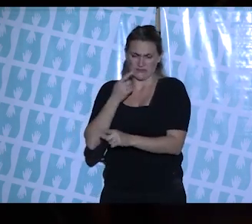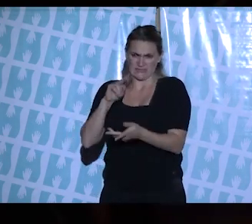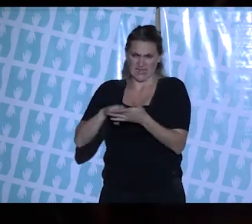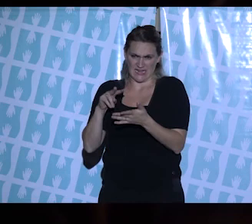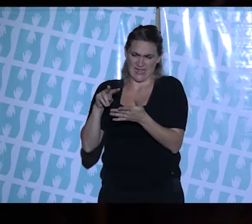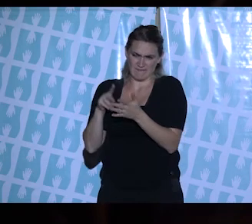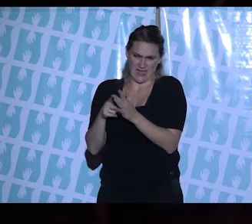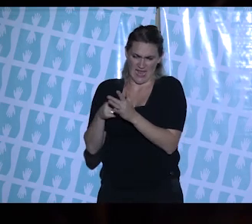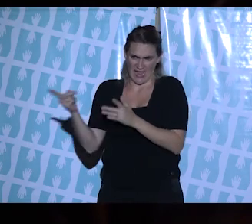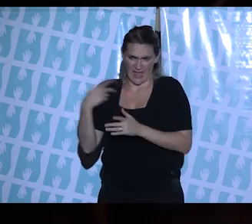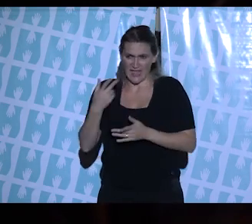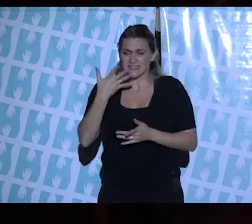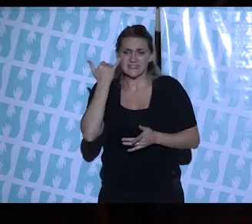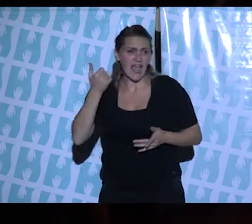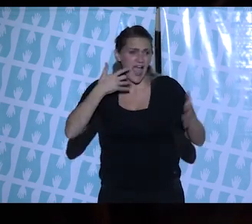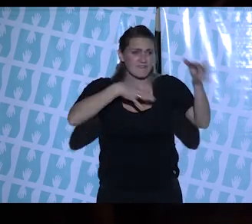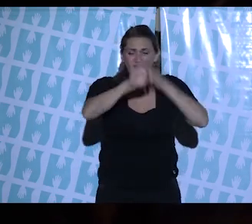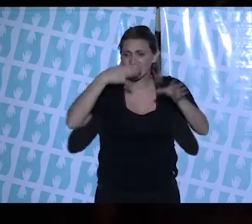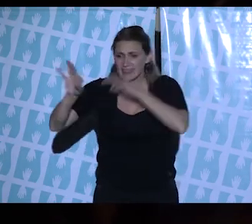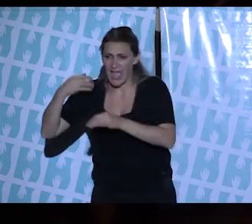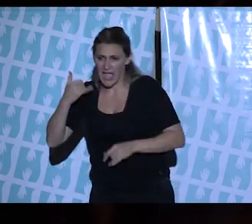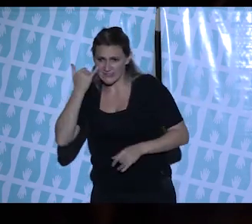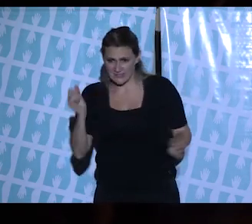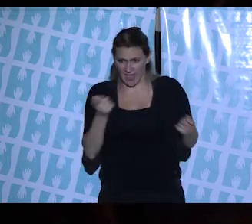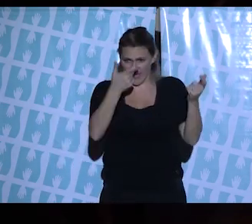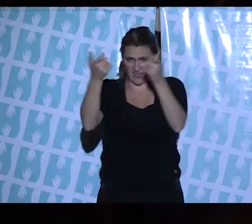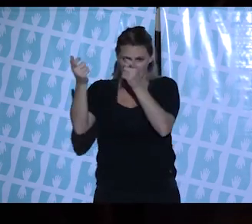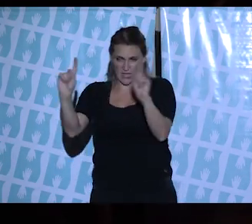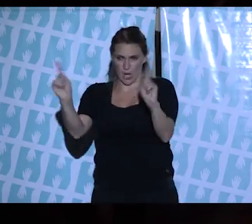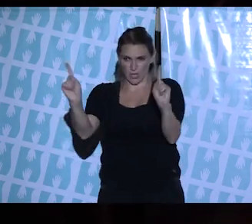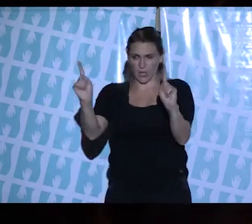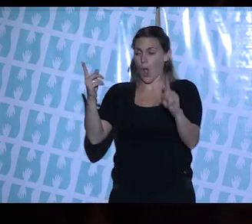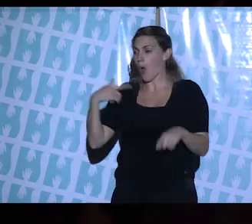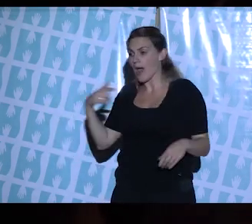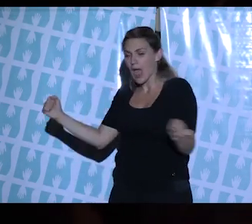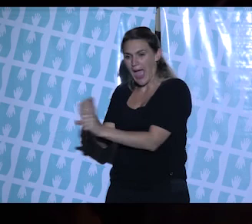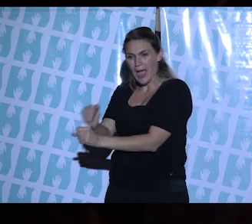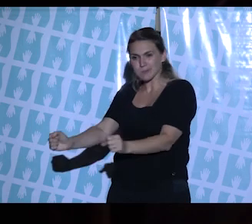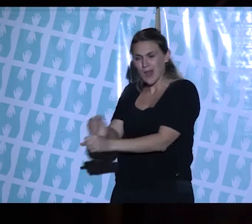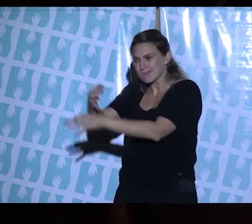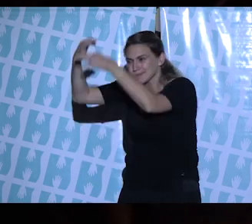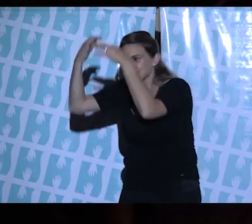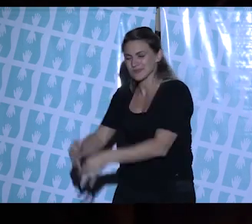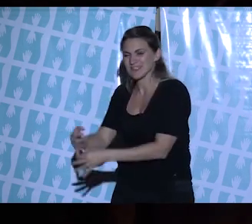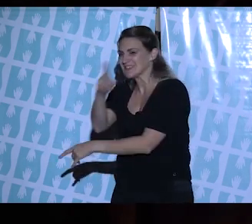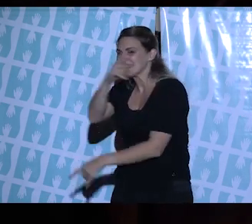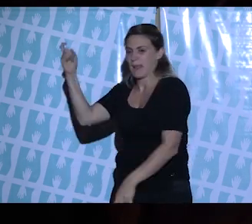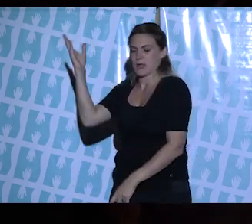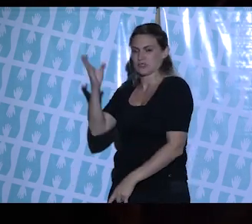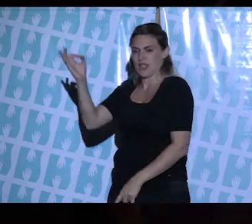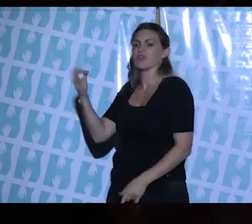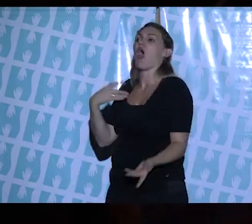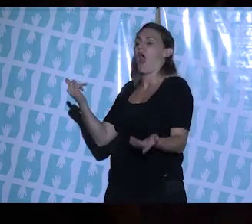en etapa de demostración de efectividad. Cuando se demuestra la efectividad y la seguridad, se solicita